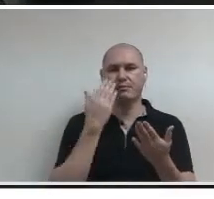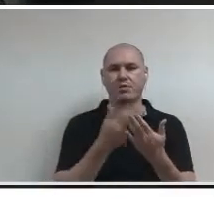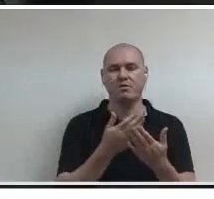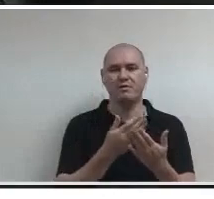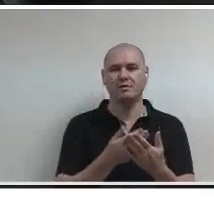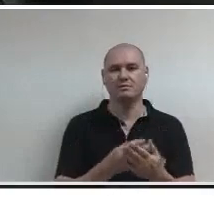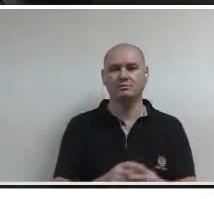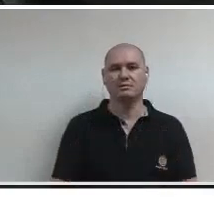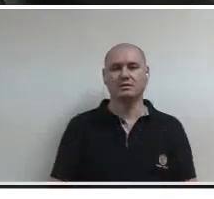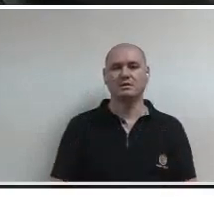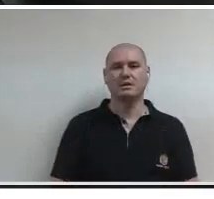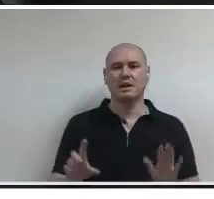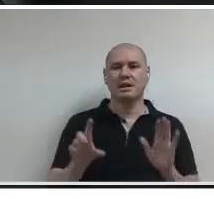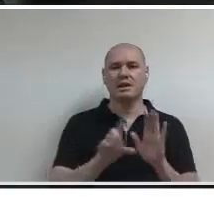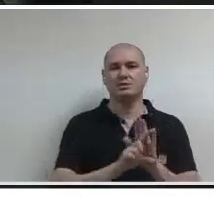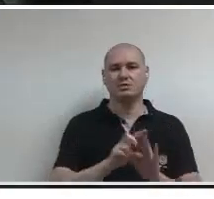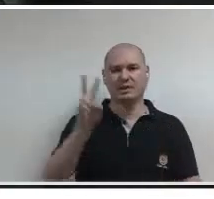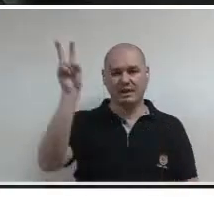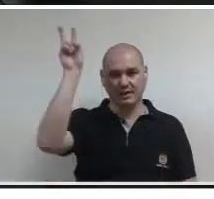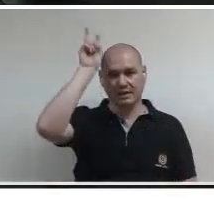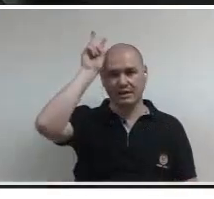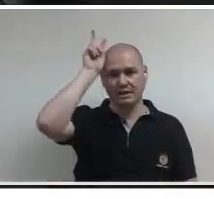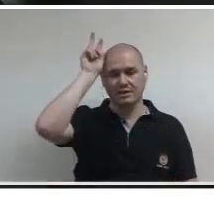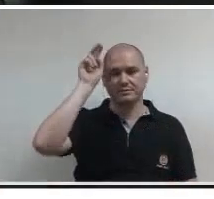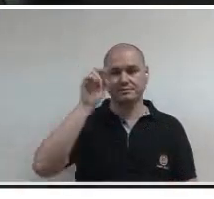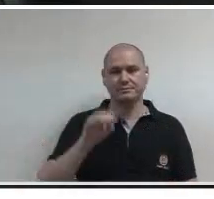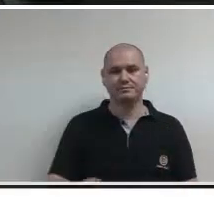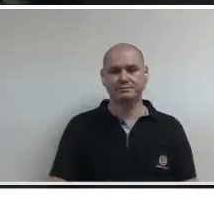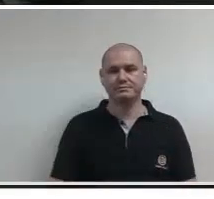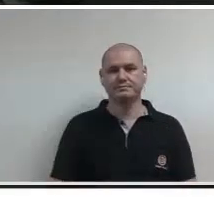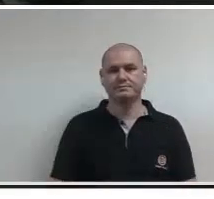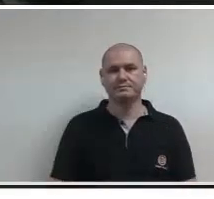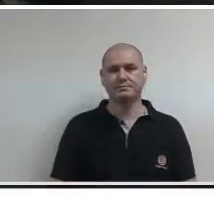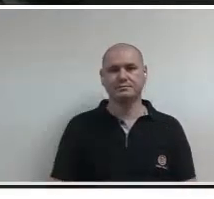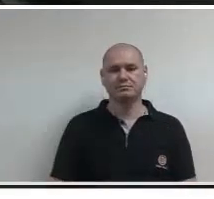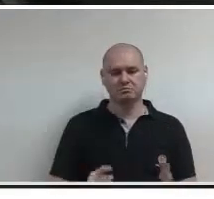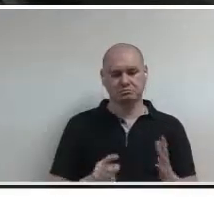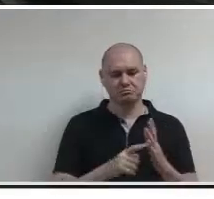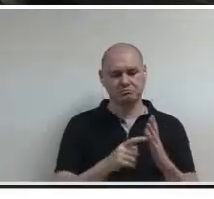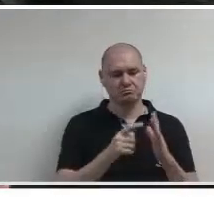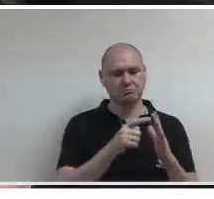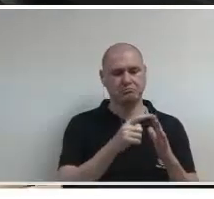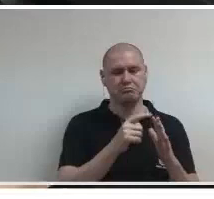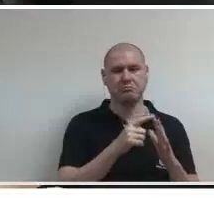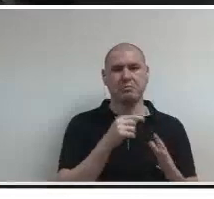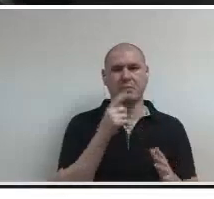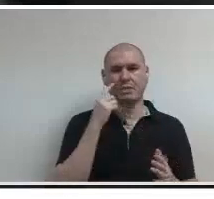periciales, legislación penal indígena, ABI, delito contra patrimonio.